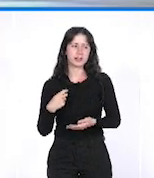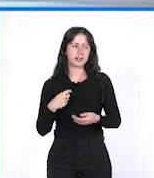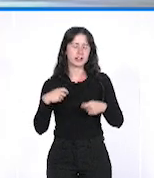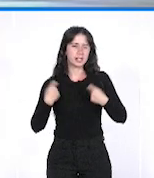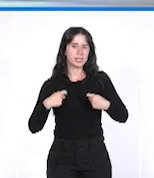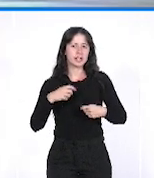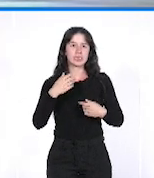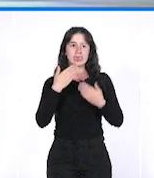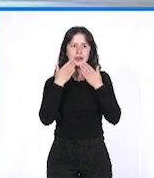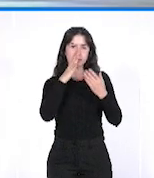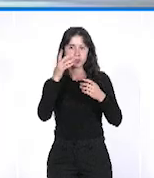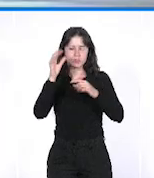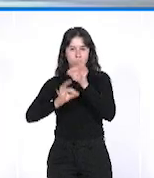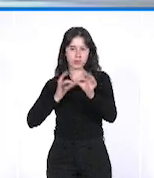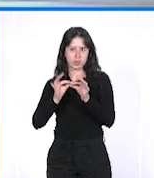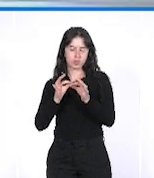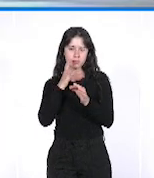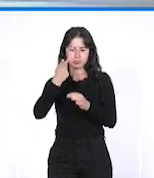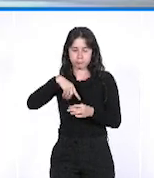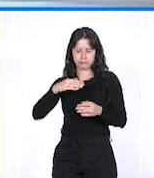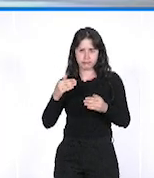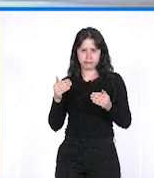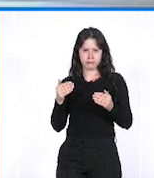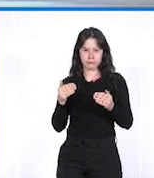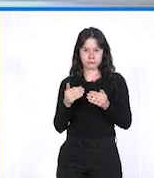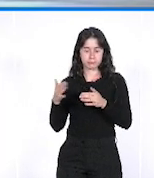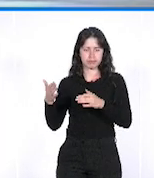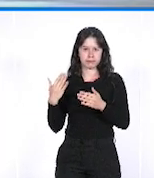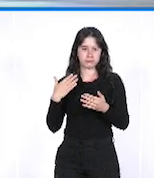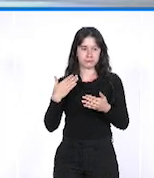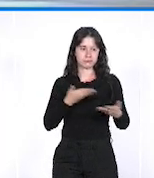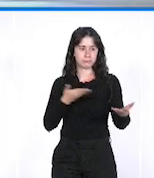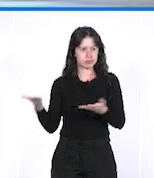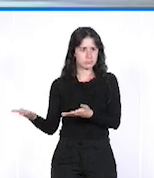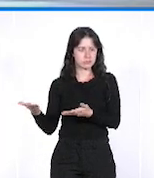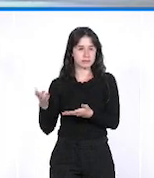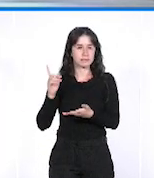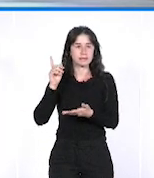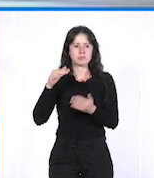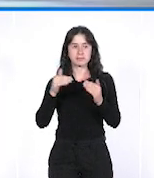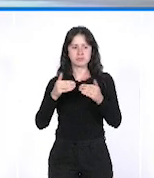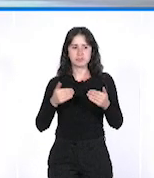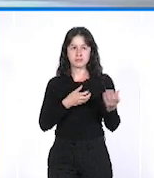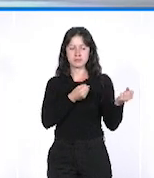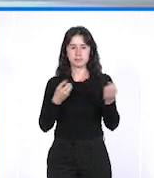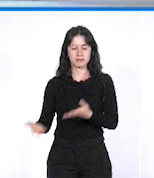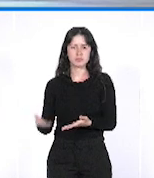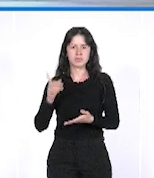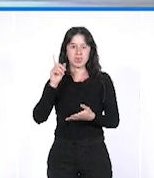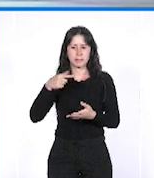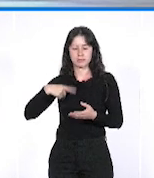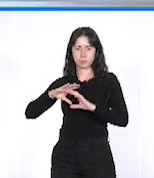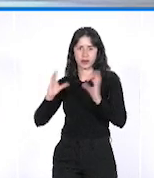nos habéis abierto Las puertas las personas con discapacidad de vuestras viviendas y bueno de parte de todo el equipo de inico que somos unas